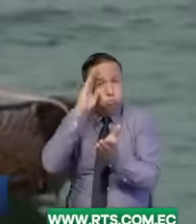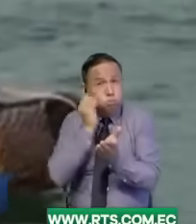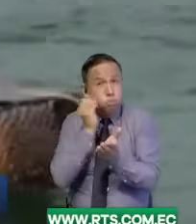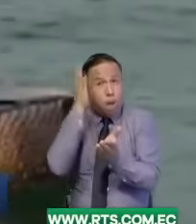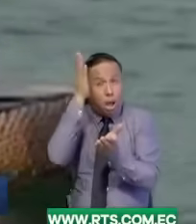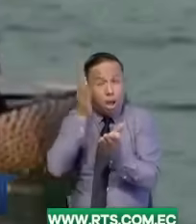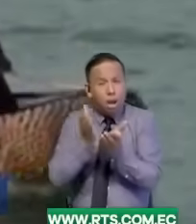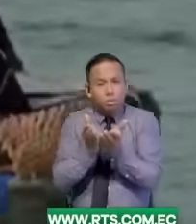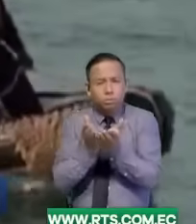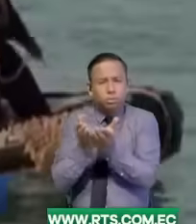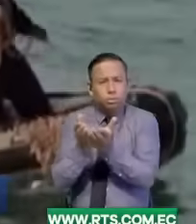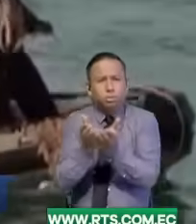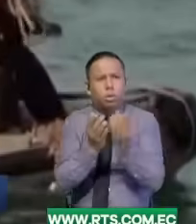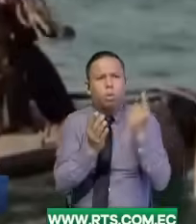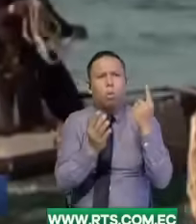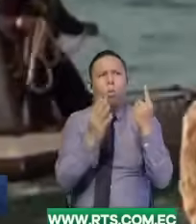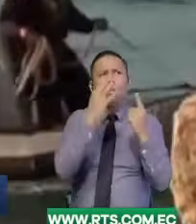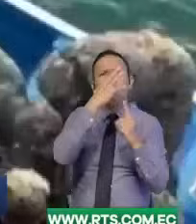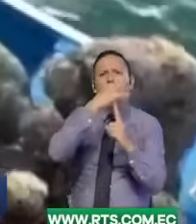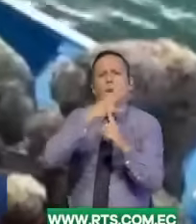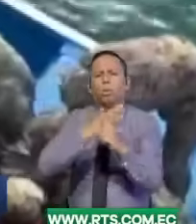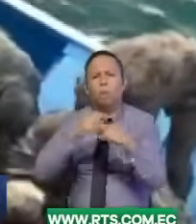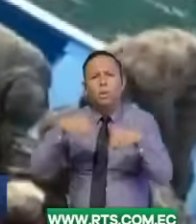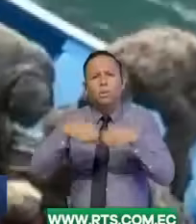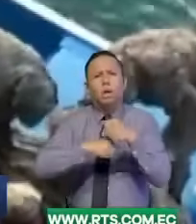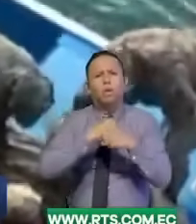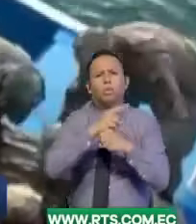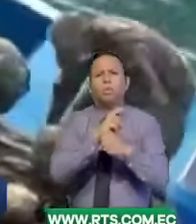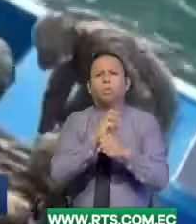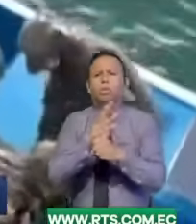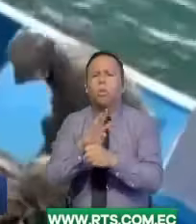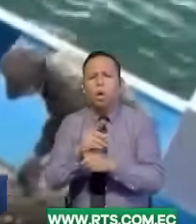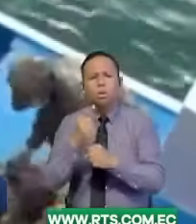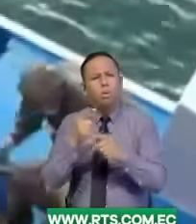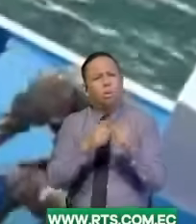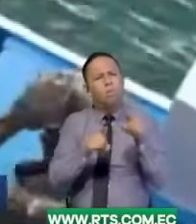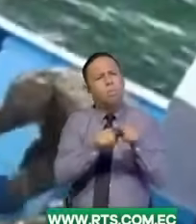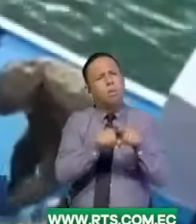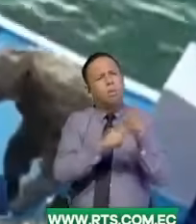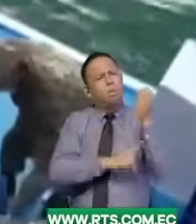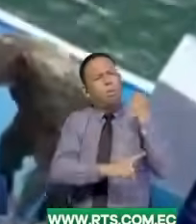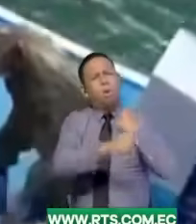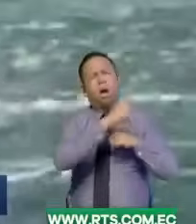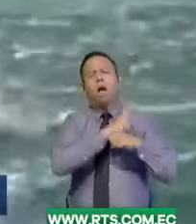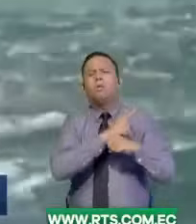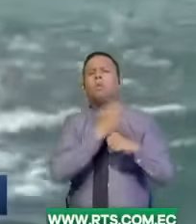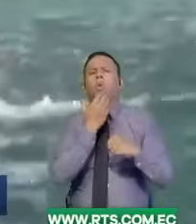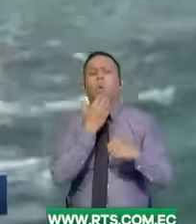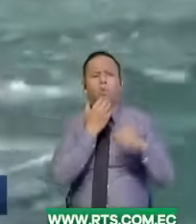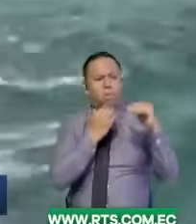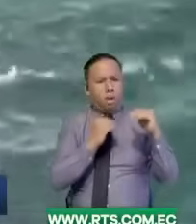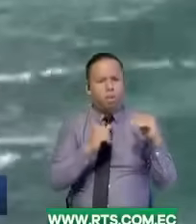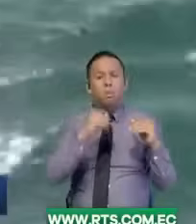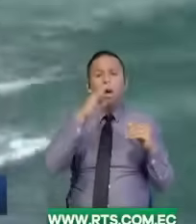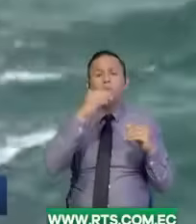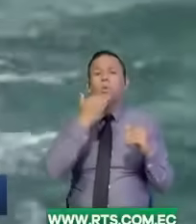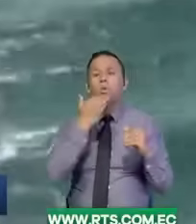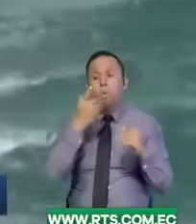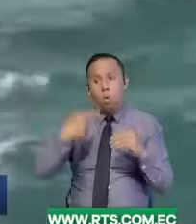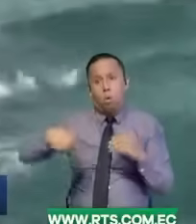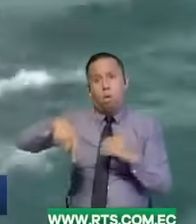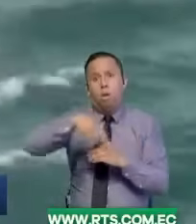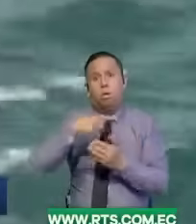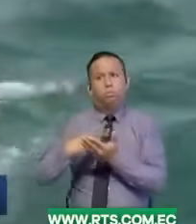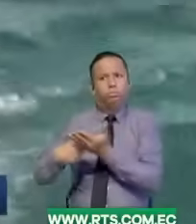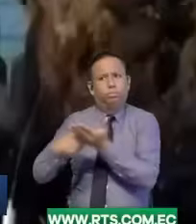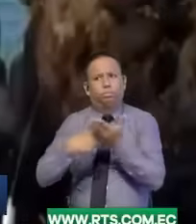fiscalización en los primeros 4 meses de este año, en comparación con el mismo periodo del 2023, esto mediante operaciones coordinadas con